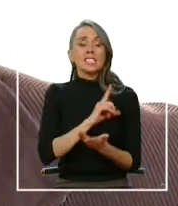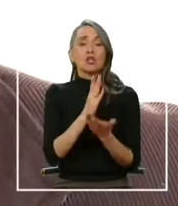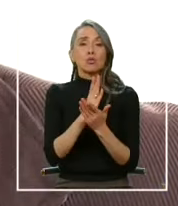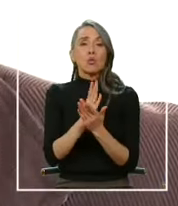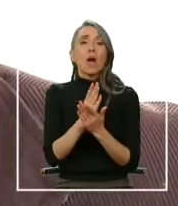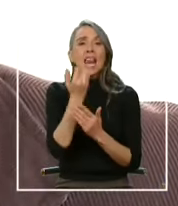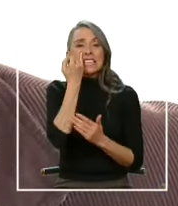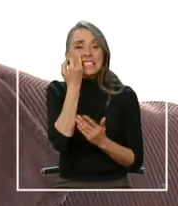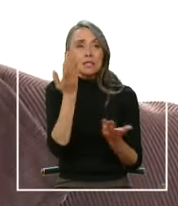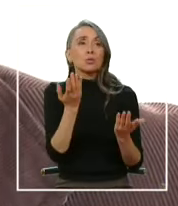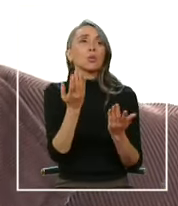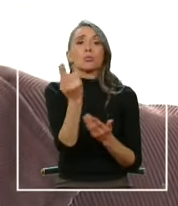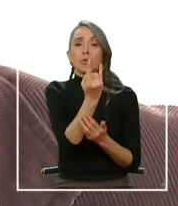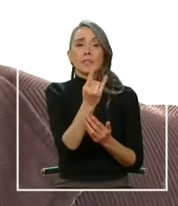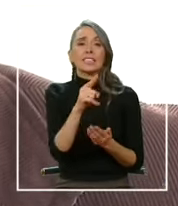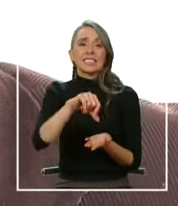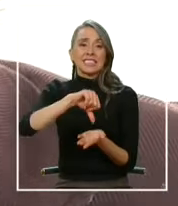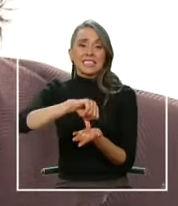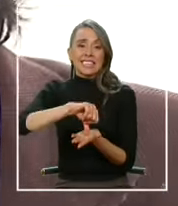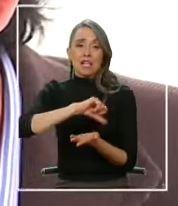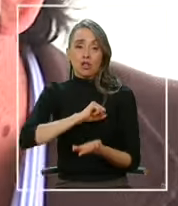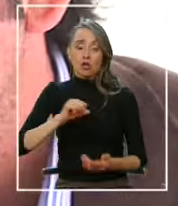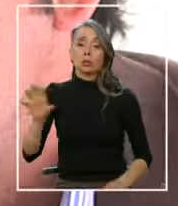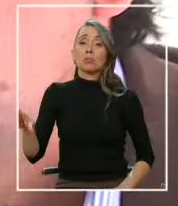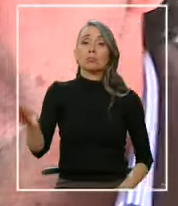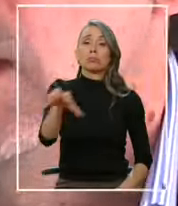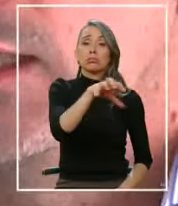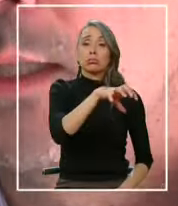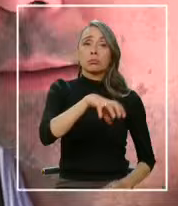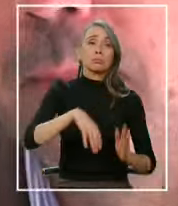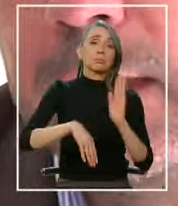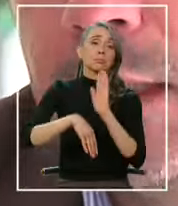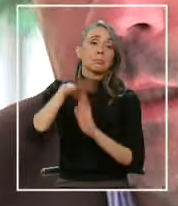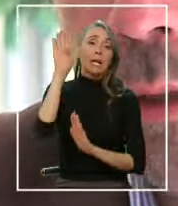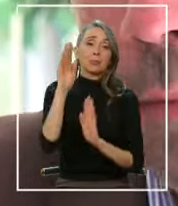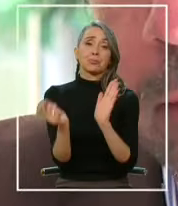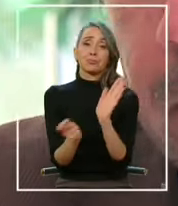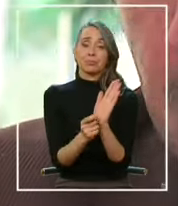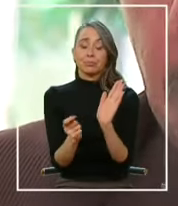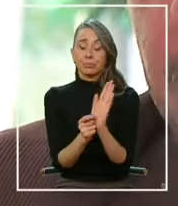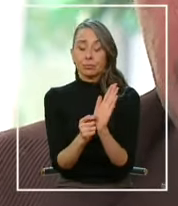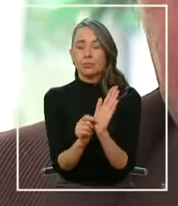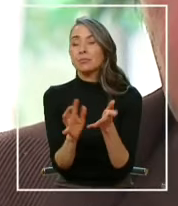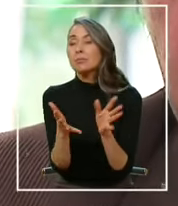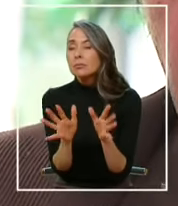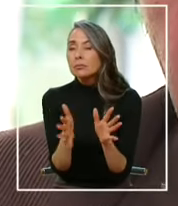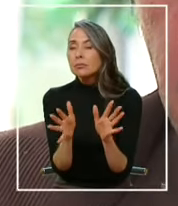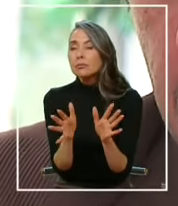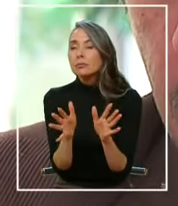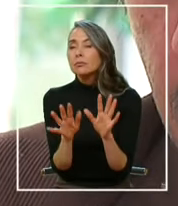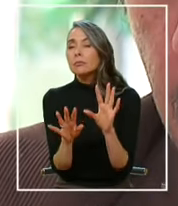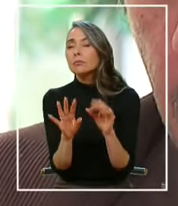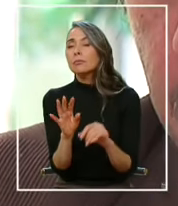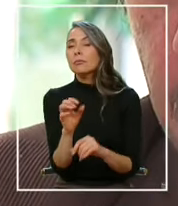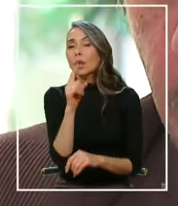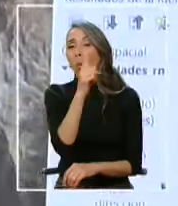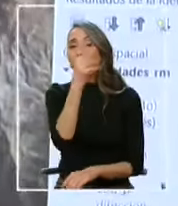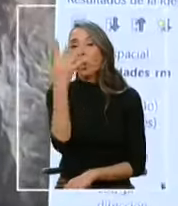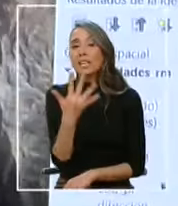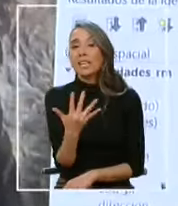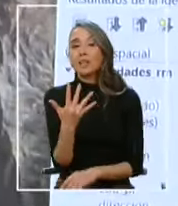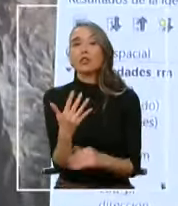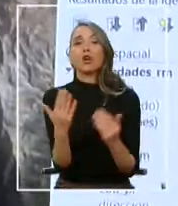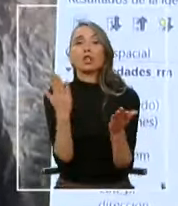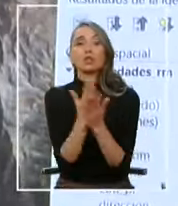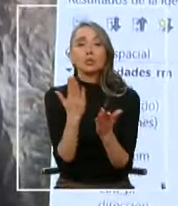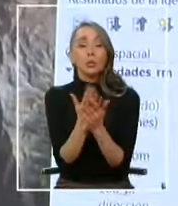metropolitana. La zona céntrica, Santiago Centro, concentra gran parte, aproximadamente un quinto de la oferta